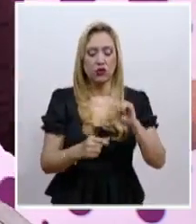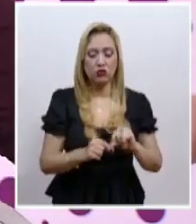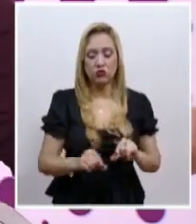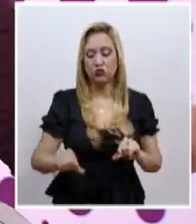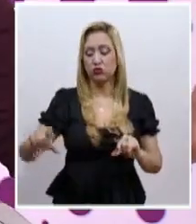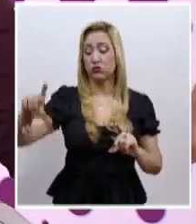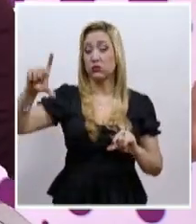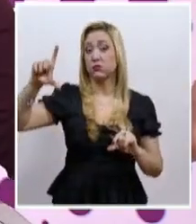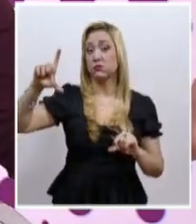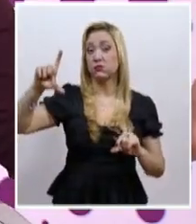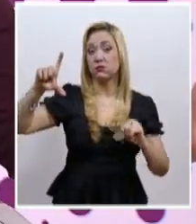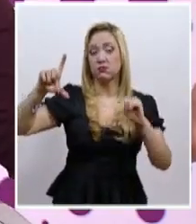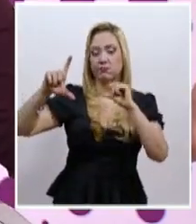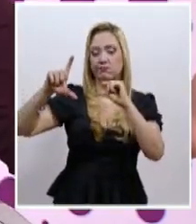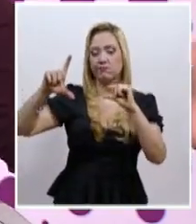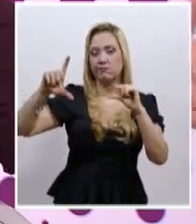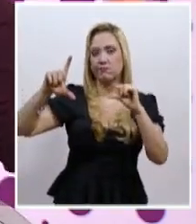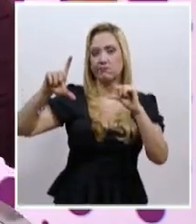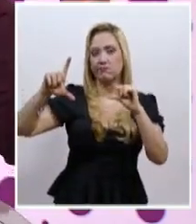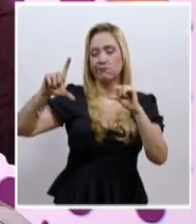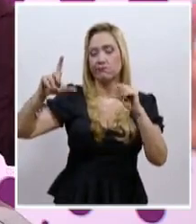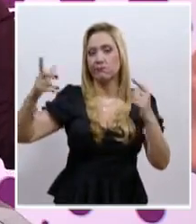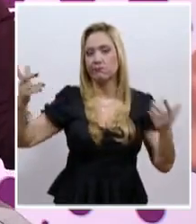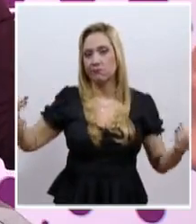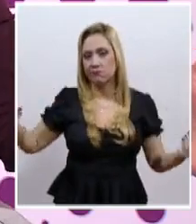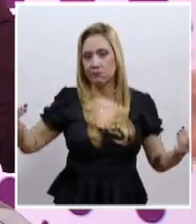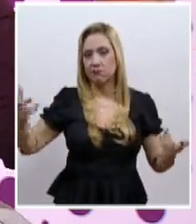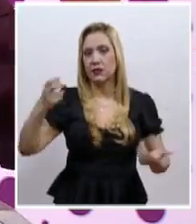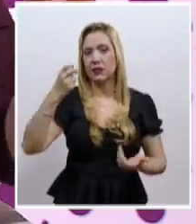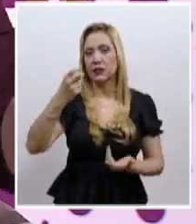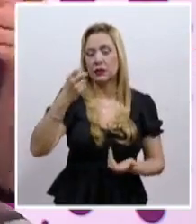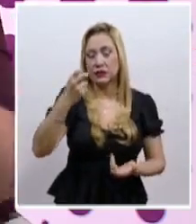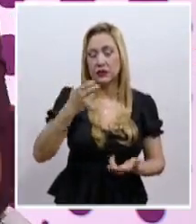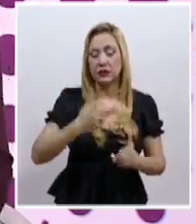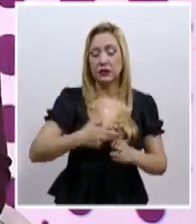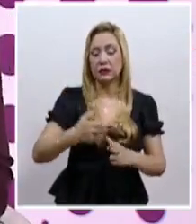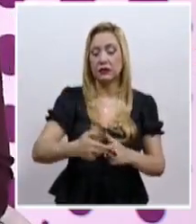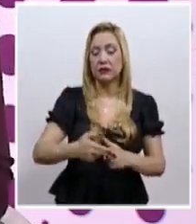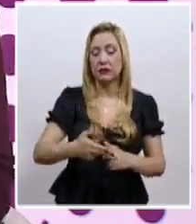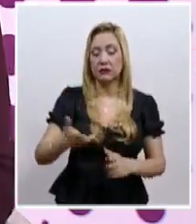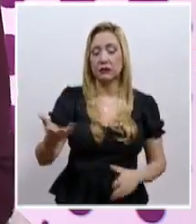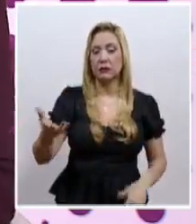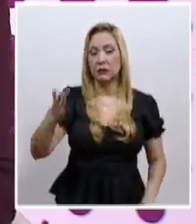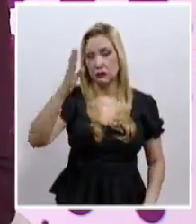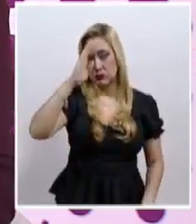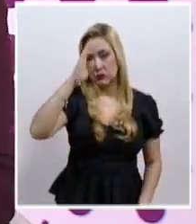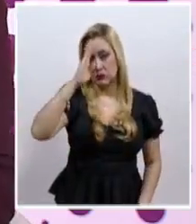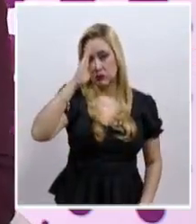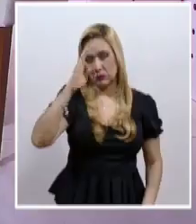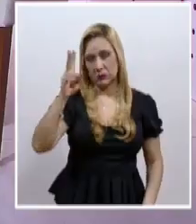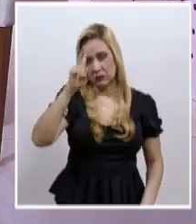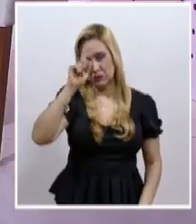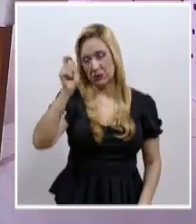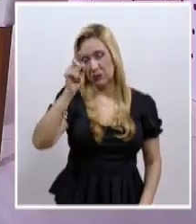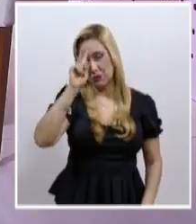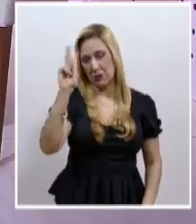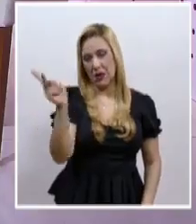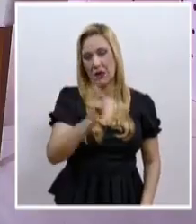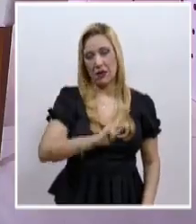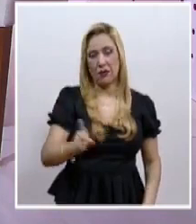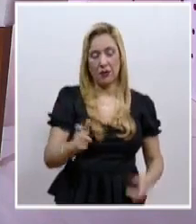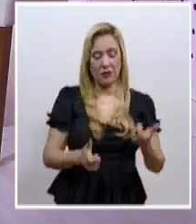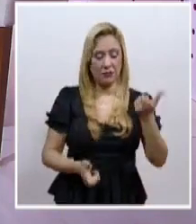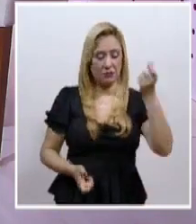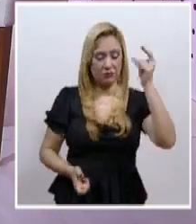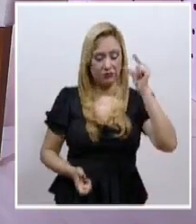que no obtuvieron ese nivel de educación relativamente e incluso en términos absolutos pueden estar peor. Ese es el